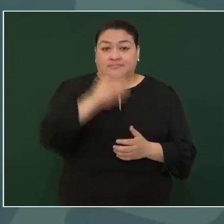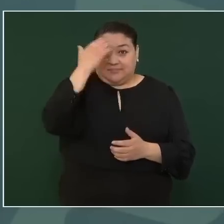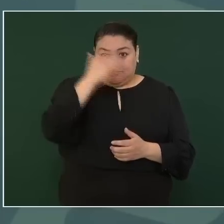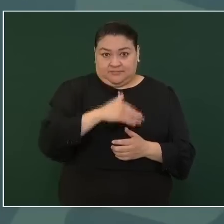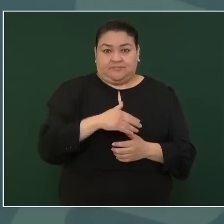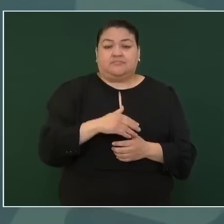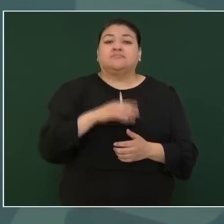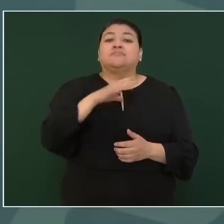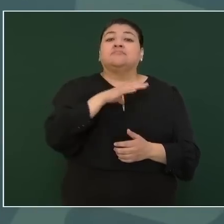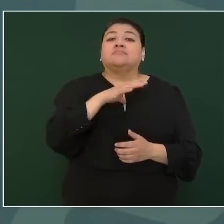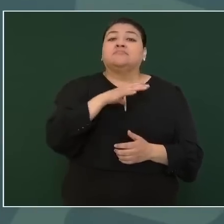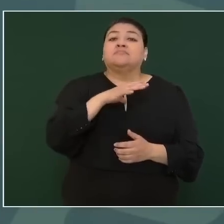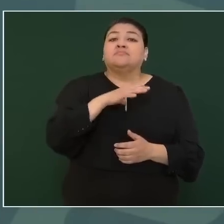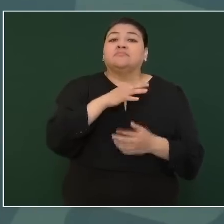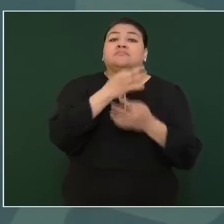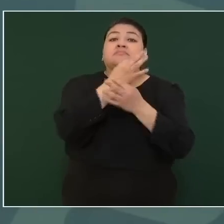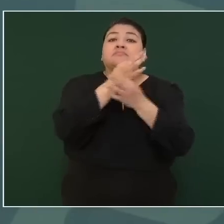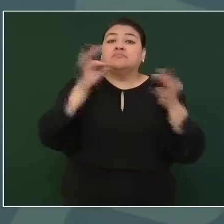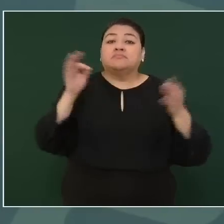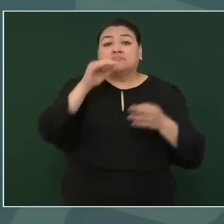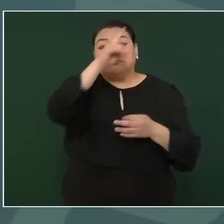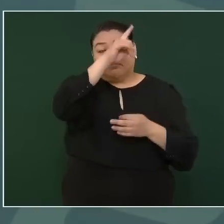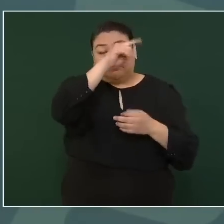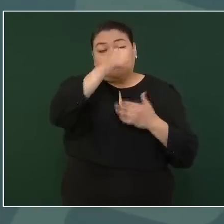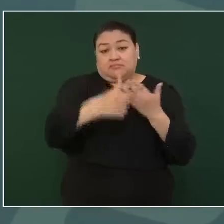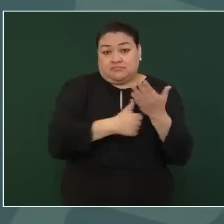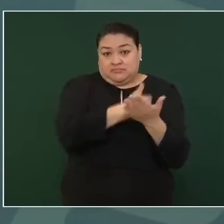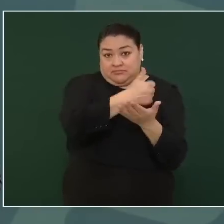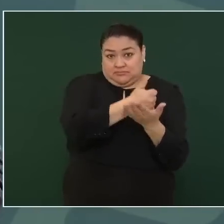una declaración en la ciudad de Los Ángeles